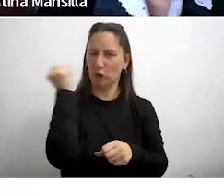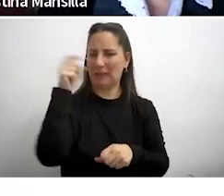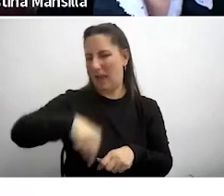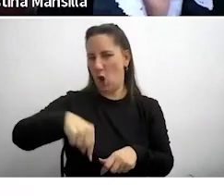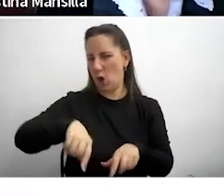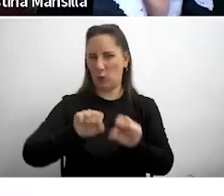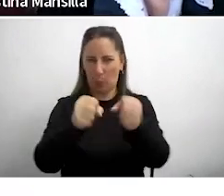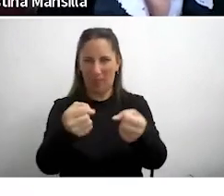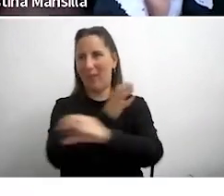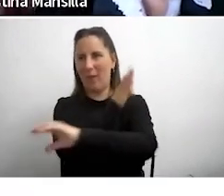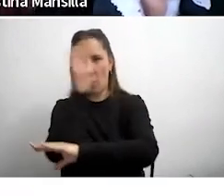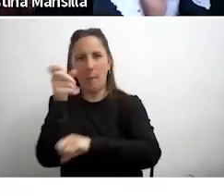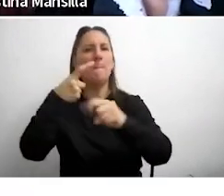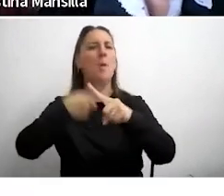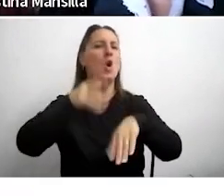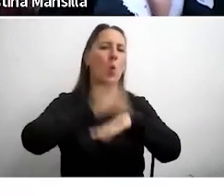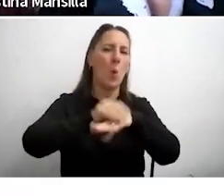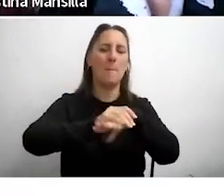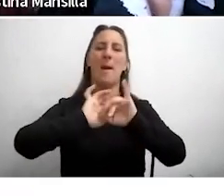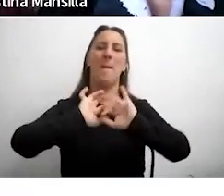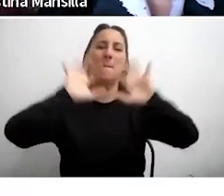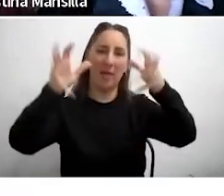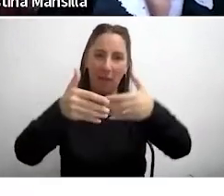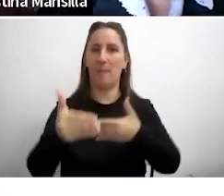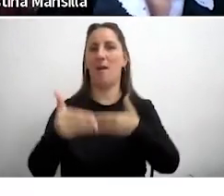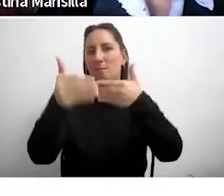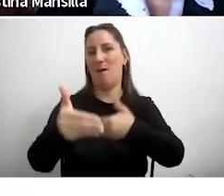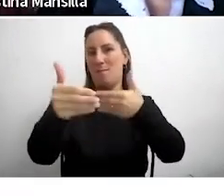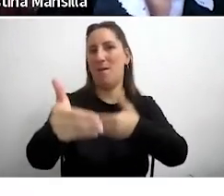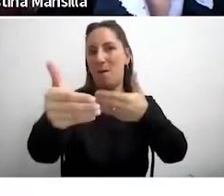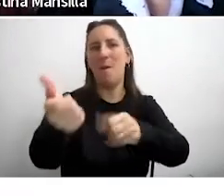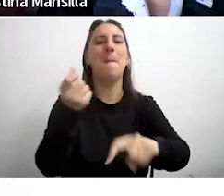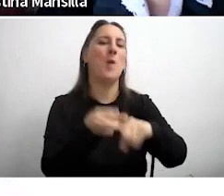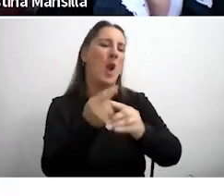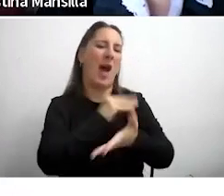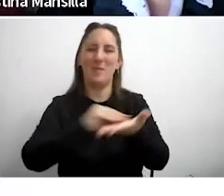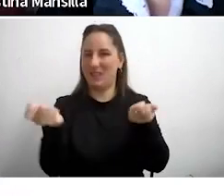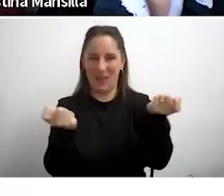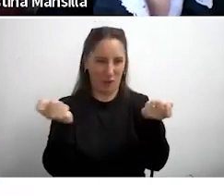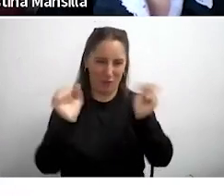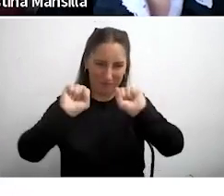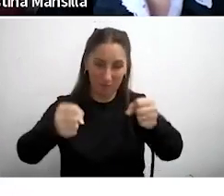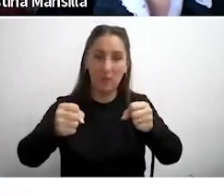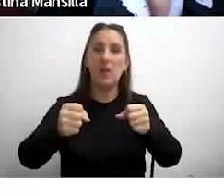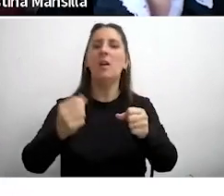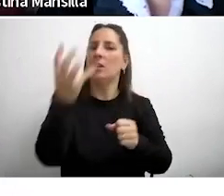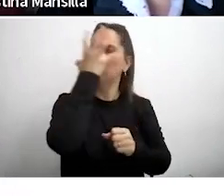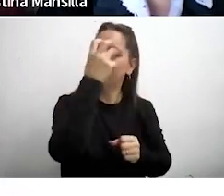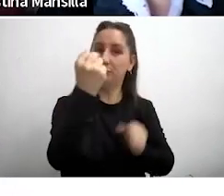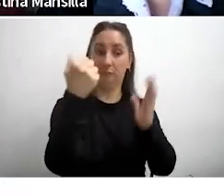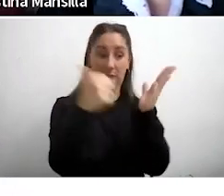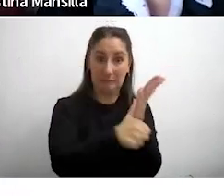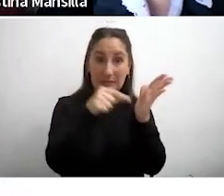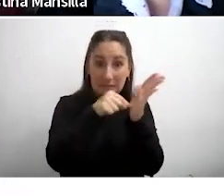suspendido a raíz de pandemia y luego se prorrogó por cuestiones de administración, el dato biométrico es el que me